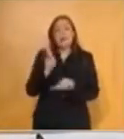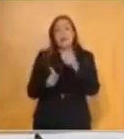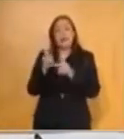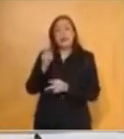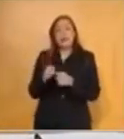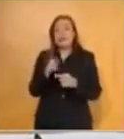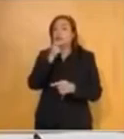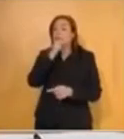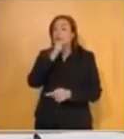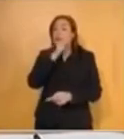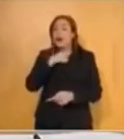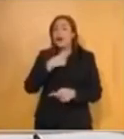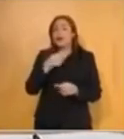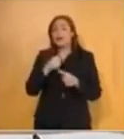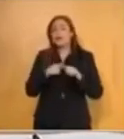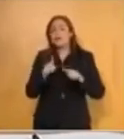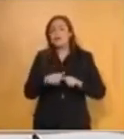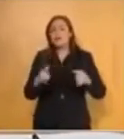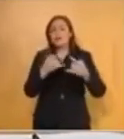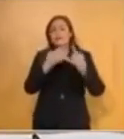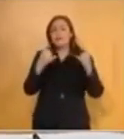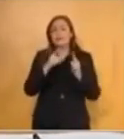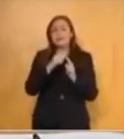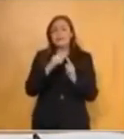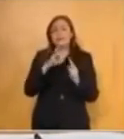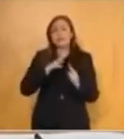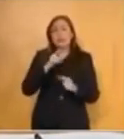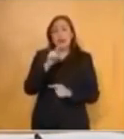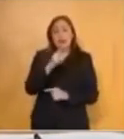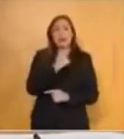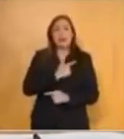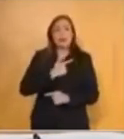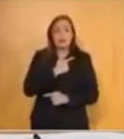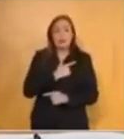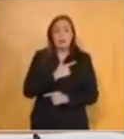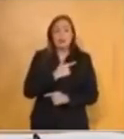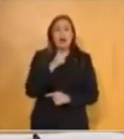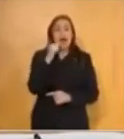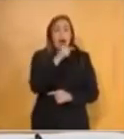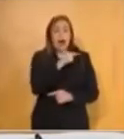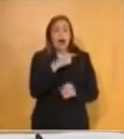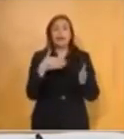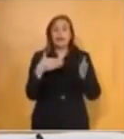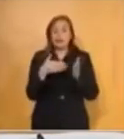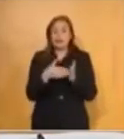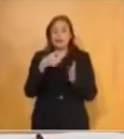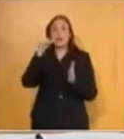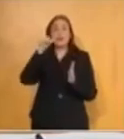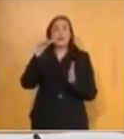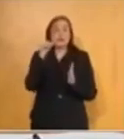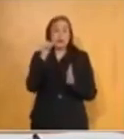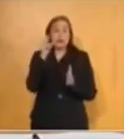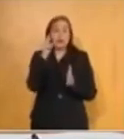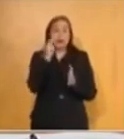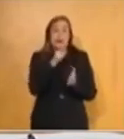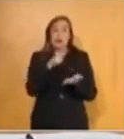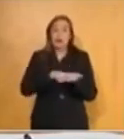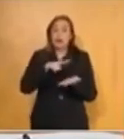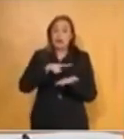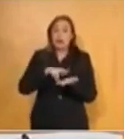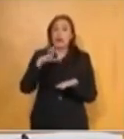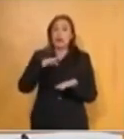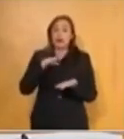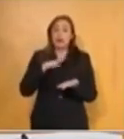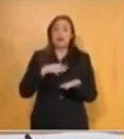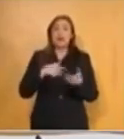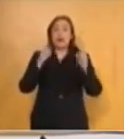los cómics, sobre los géneros que a ti te gustan. El día de ayer nos quedamos en esta parte, que era la de los valores que se pueden incluir en una